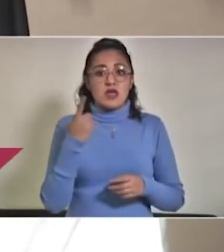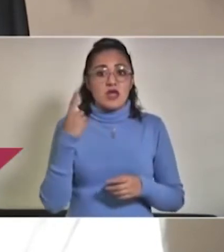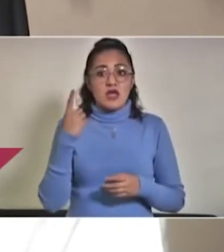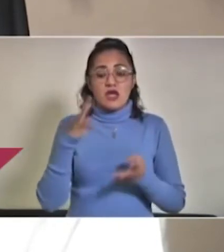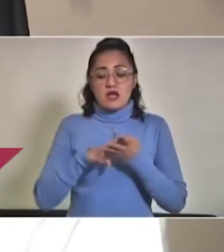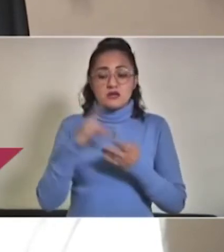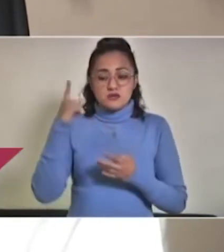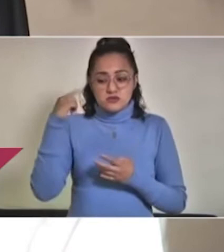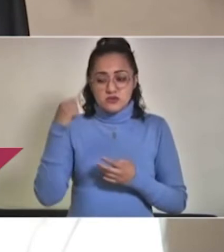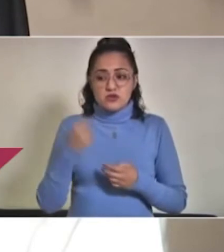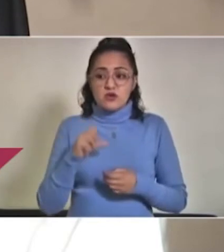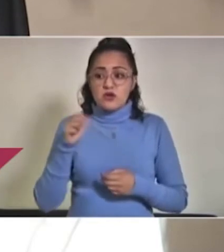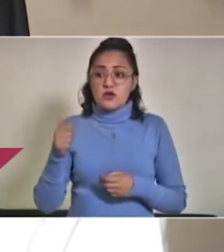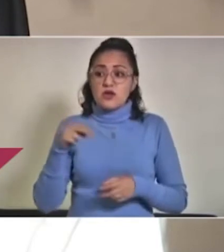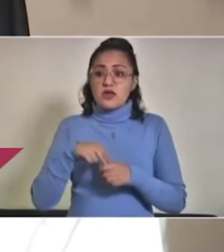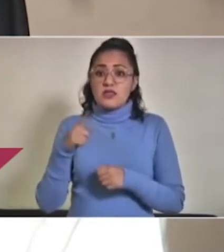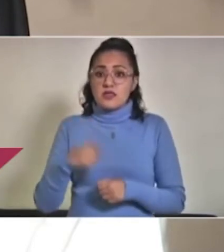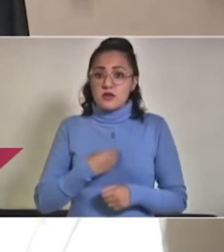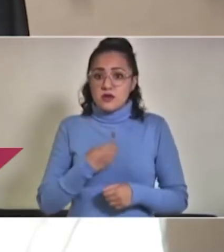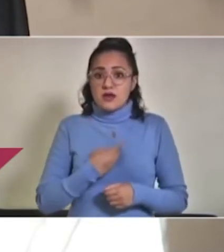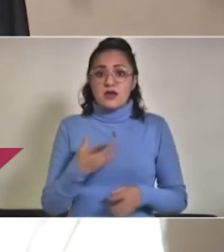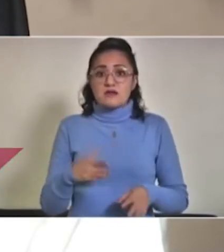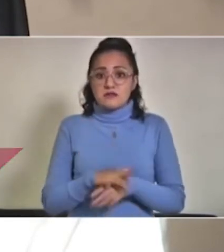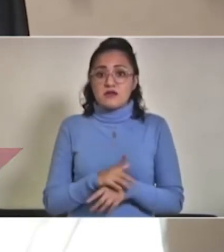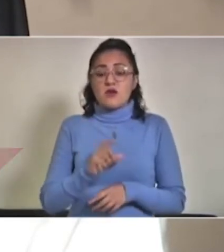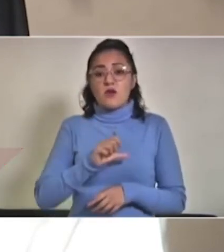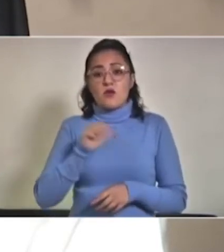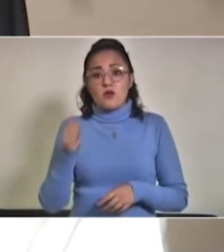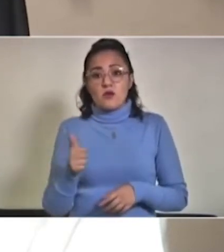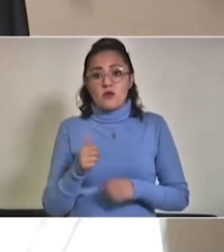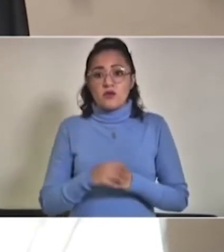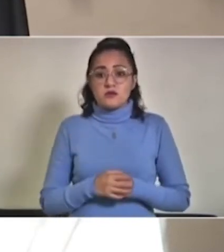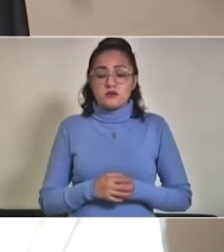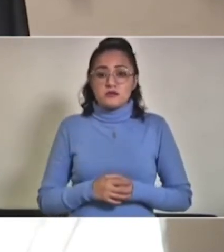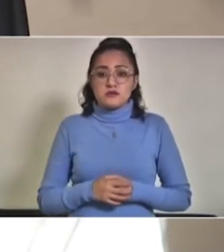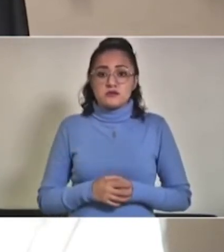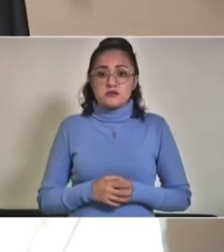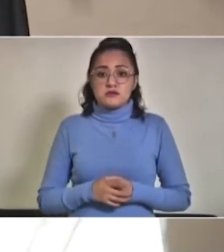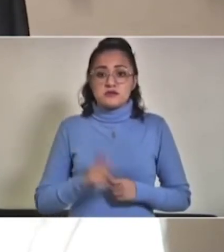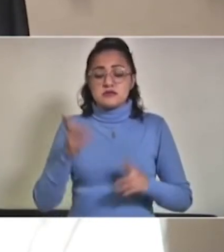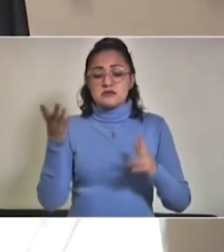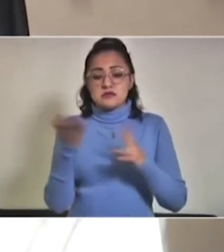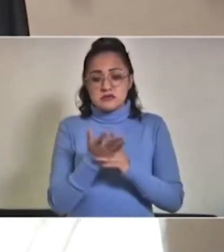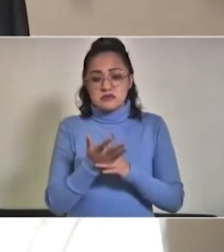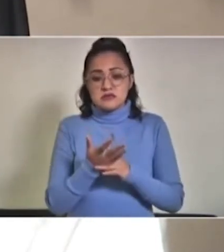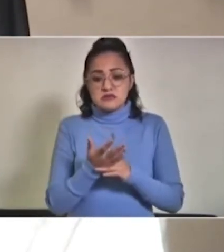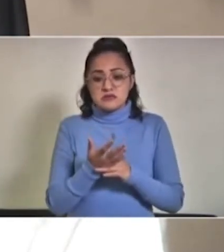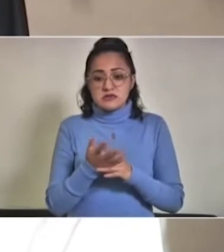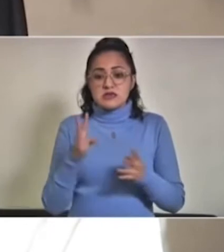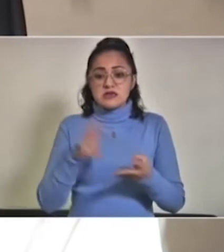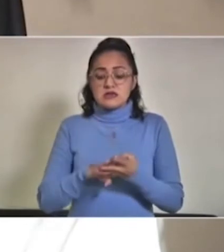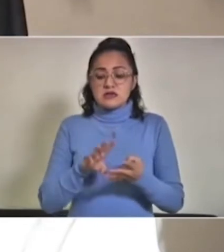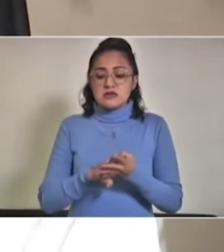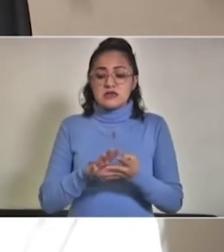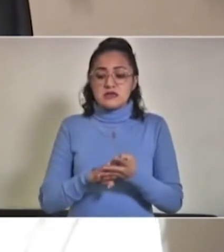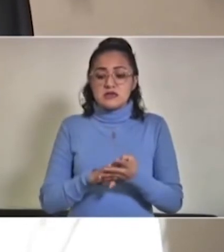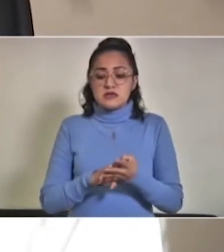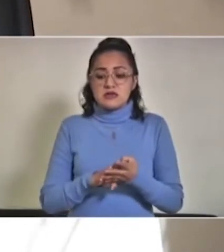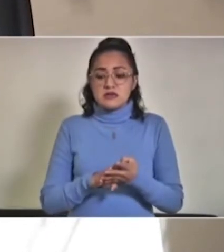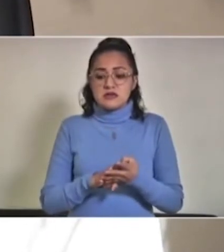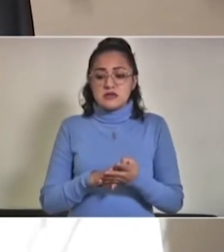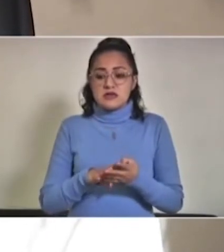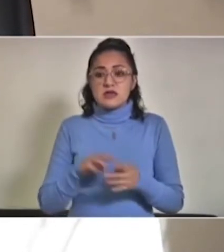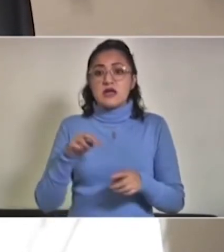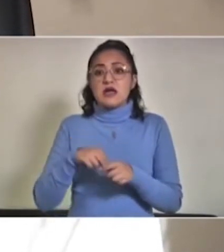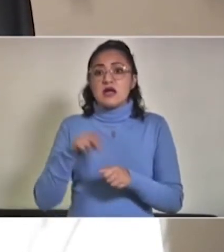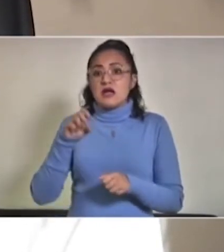que reponga el reclusorio de Tehuacán y otro que divida al reclusorio de San Miguel